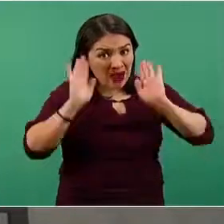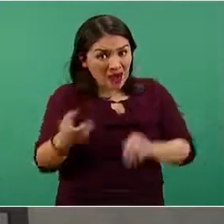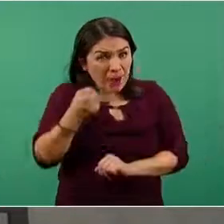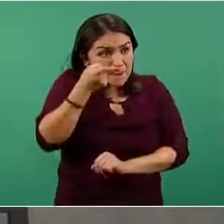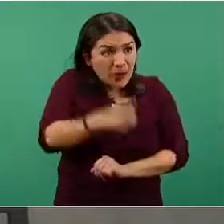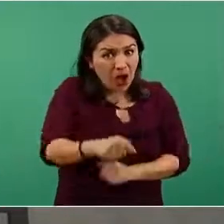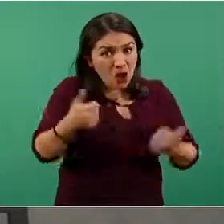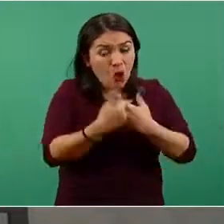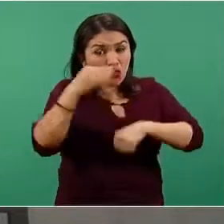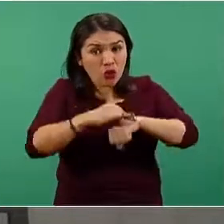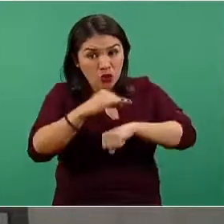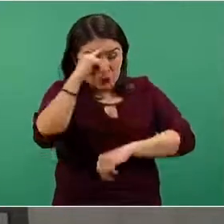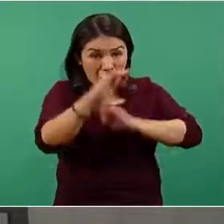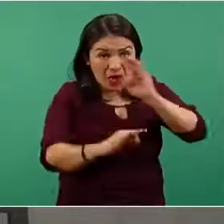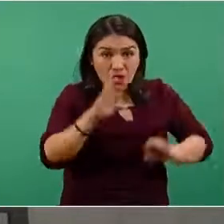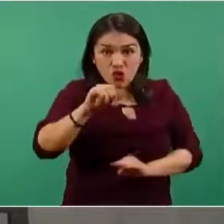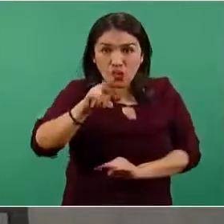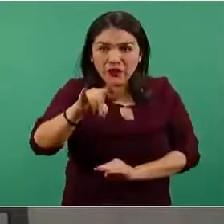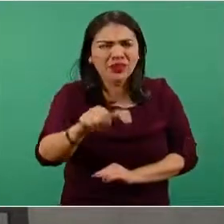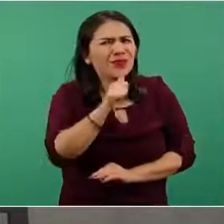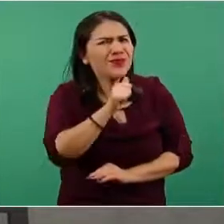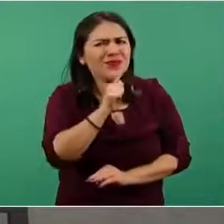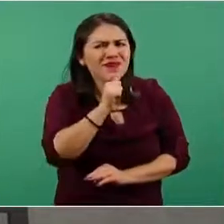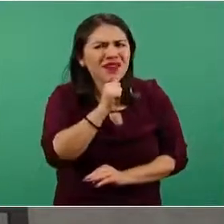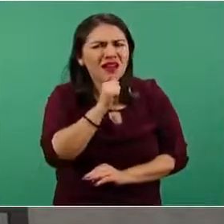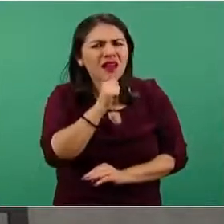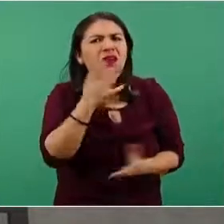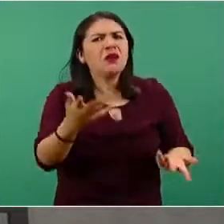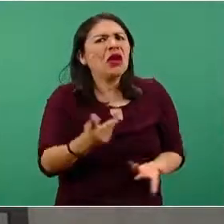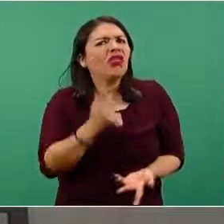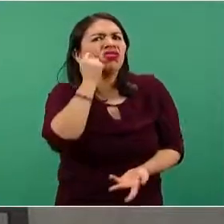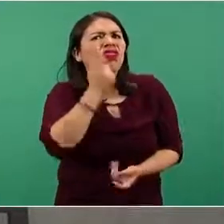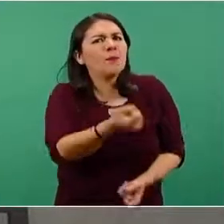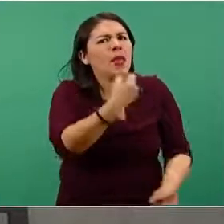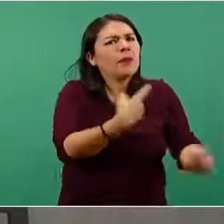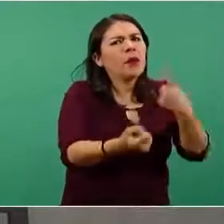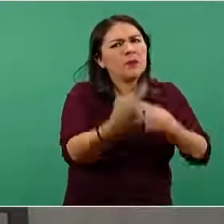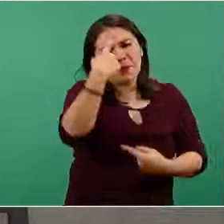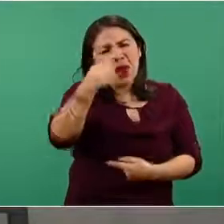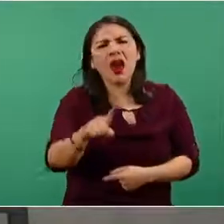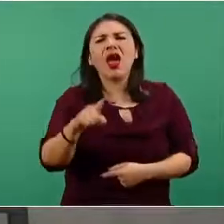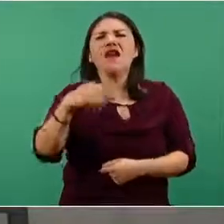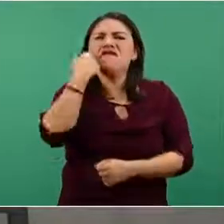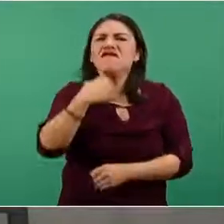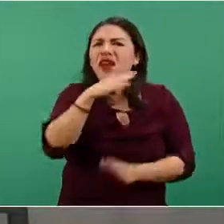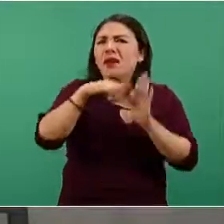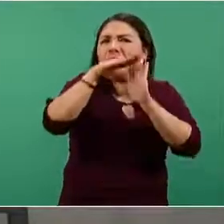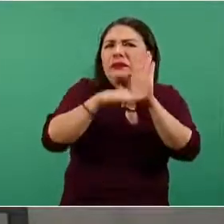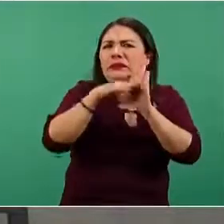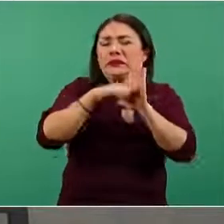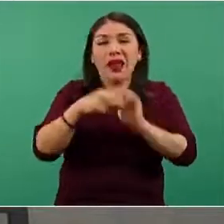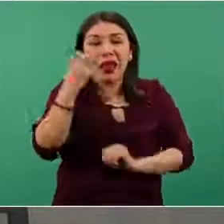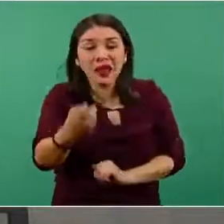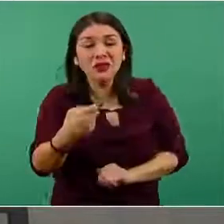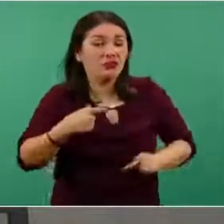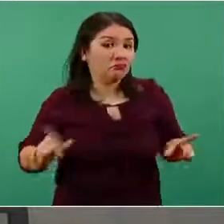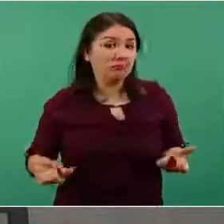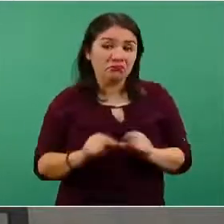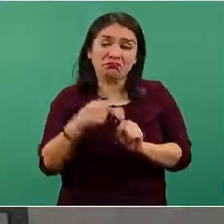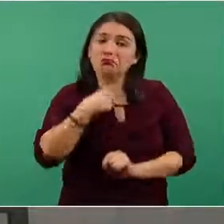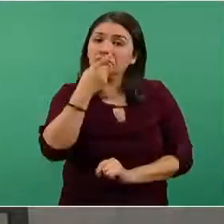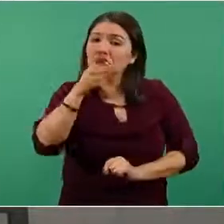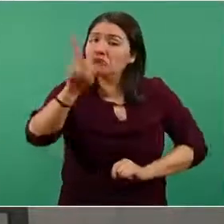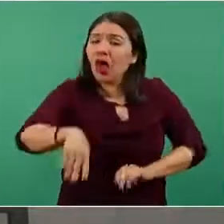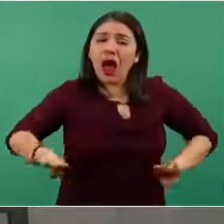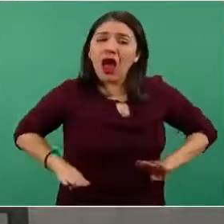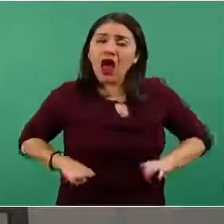médica alguna para el COVID-19, y los medicamentos contra la fiebre. Entonces, en resumen, lo conveniente